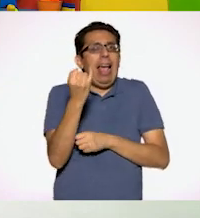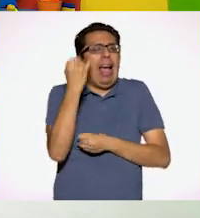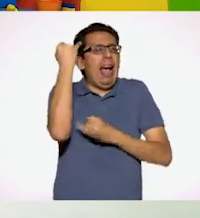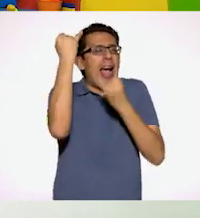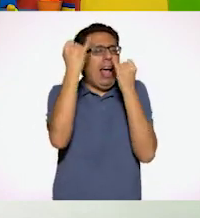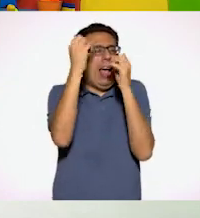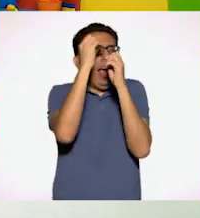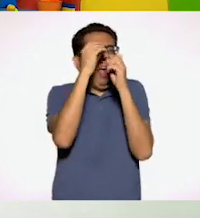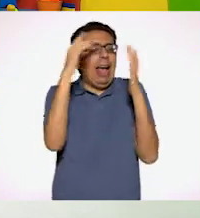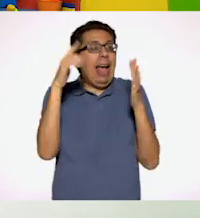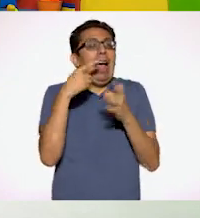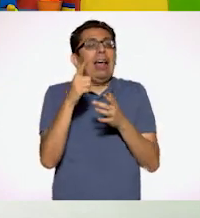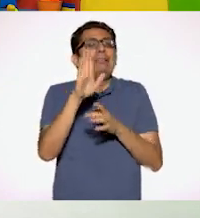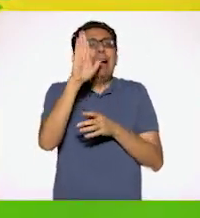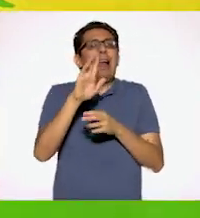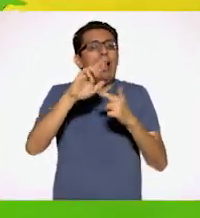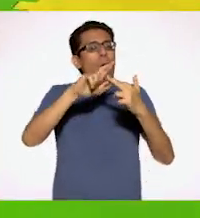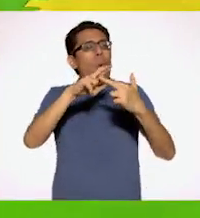es una cuerda floja.